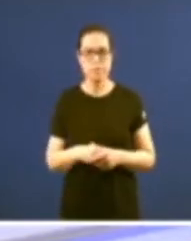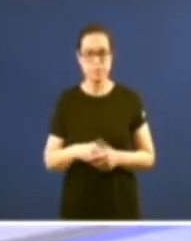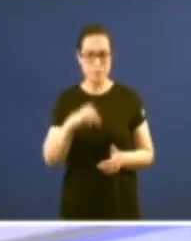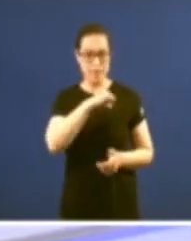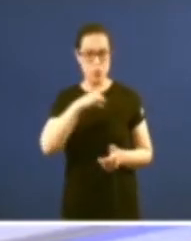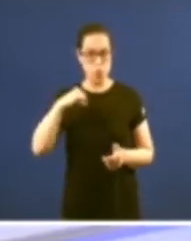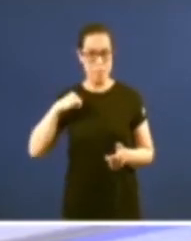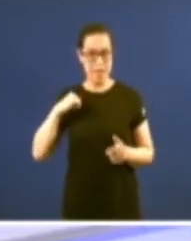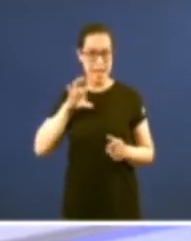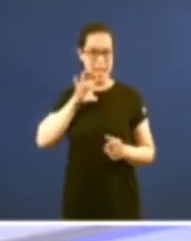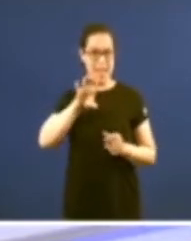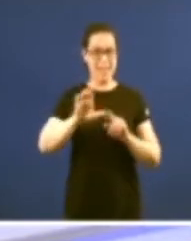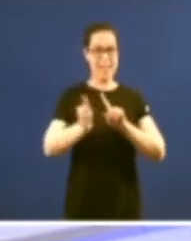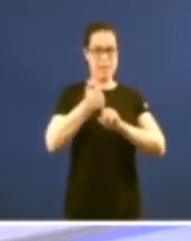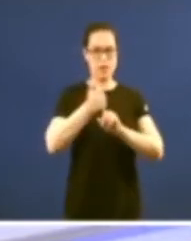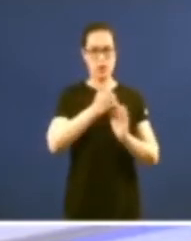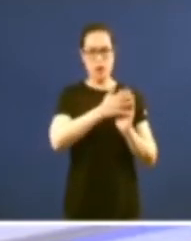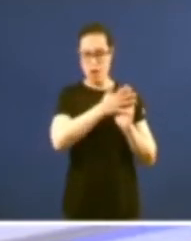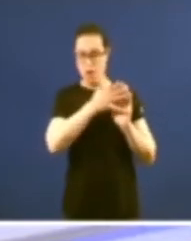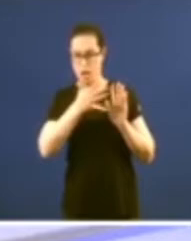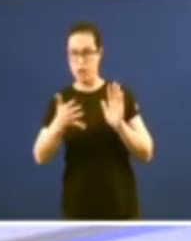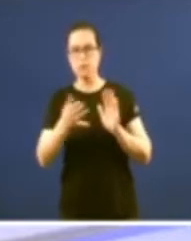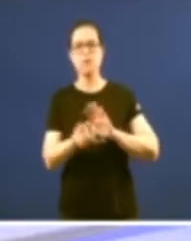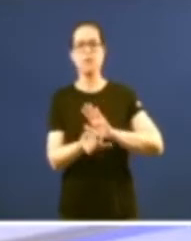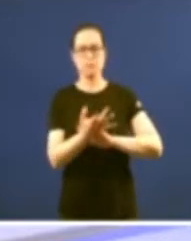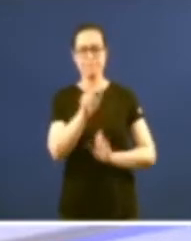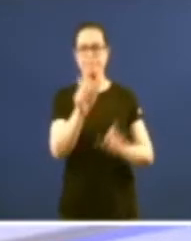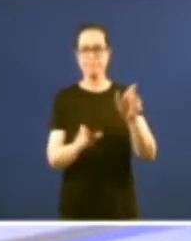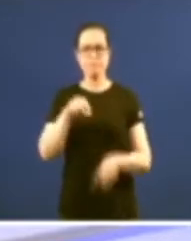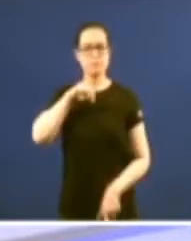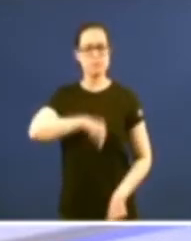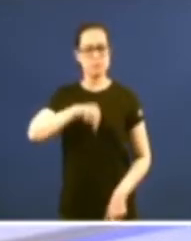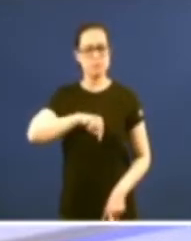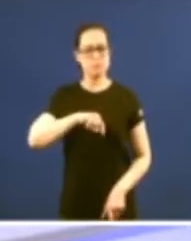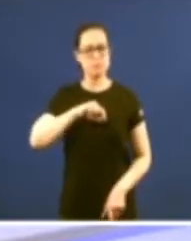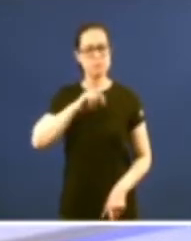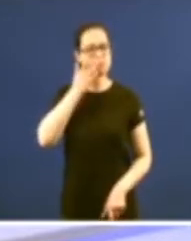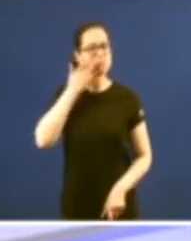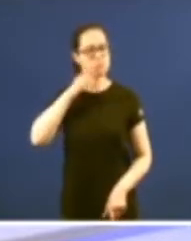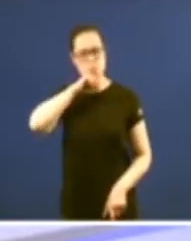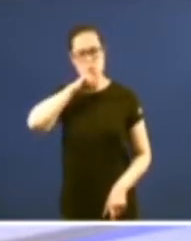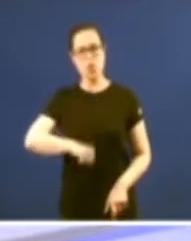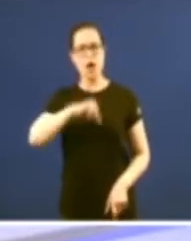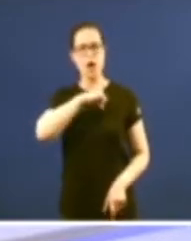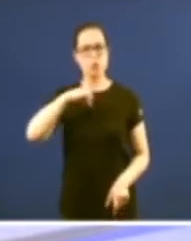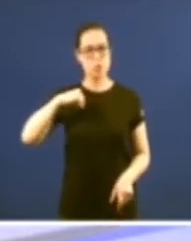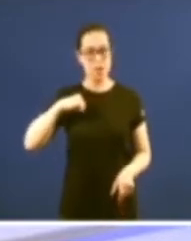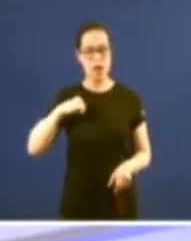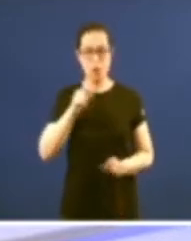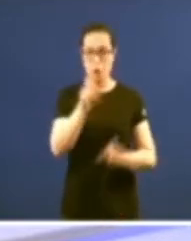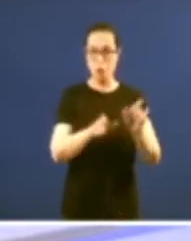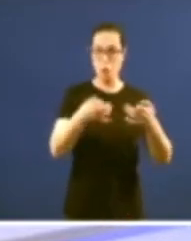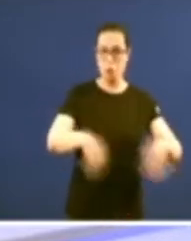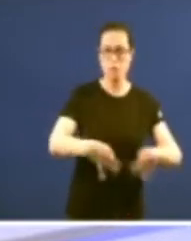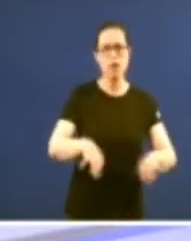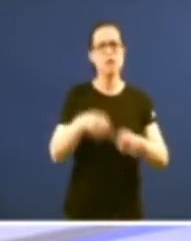discorrer, creó autonomistas, por supuesto que entre los jornalistas, pero también entre los propios políticos, como